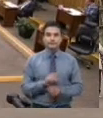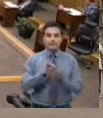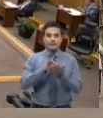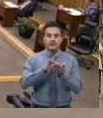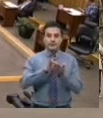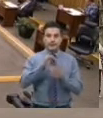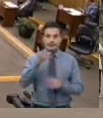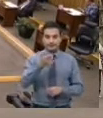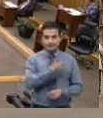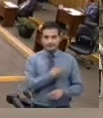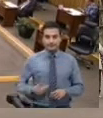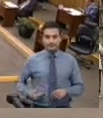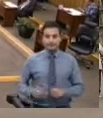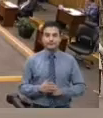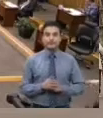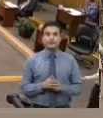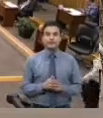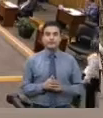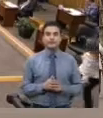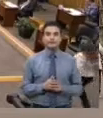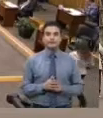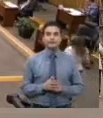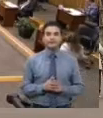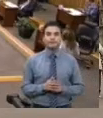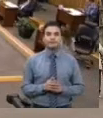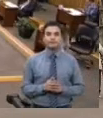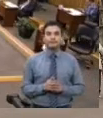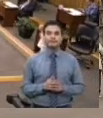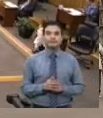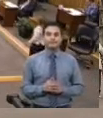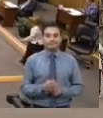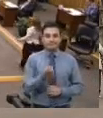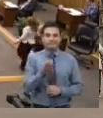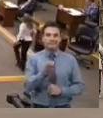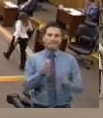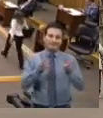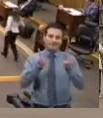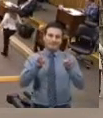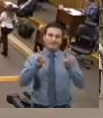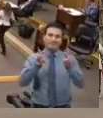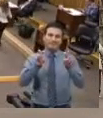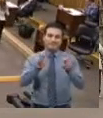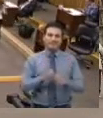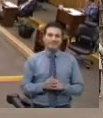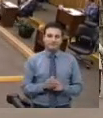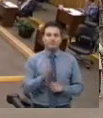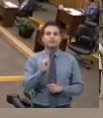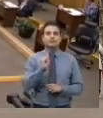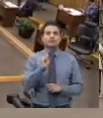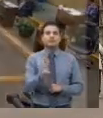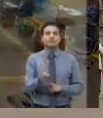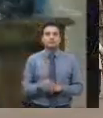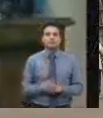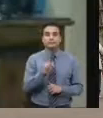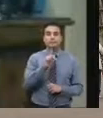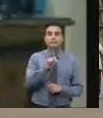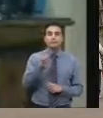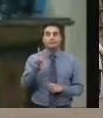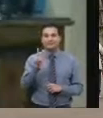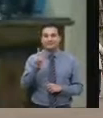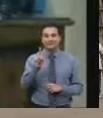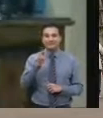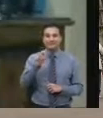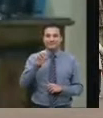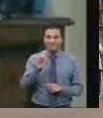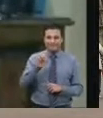Gracias, presidente. La materia del procedimiento que se pone a nuestra consideración consistió en determinar si el Partido Verde Ecologista de